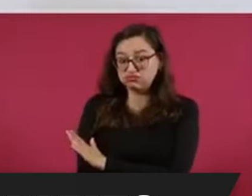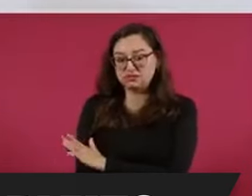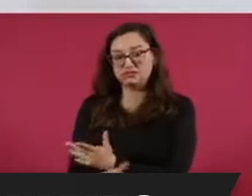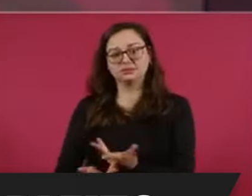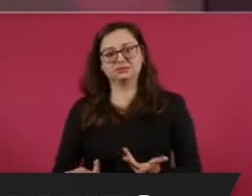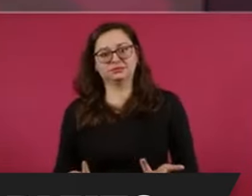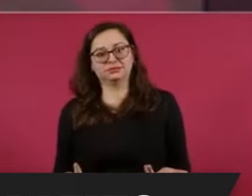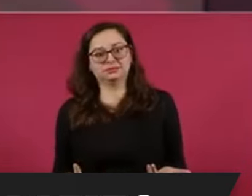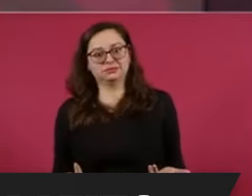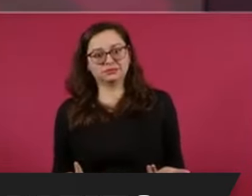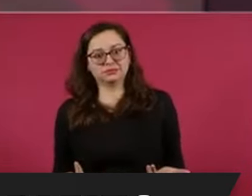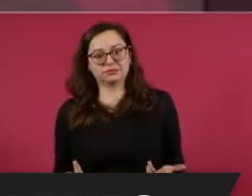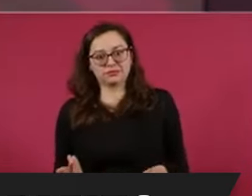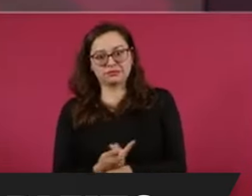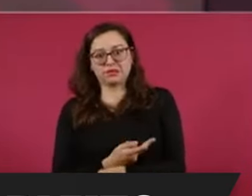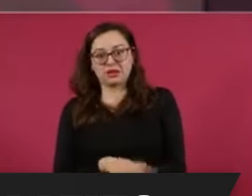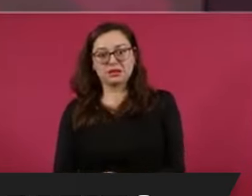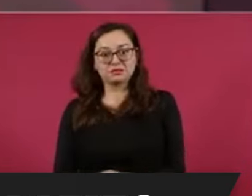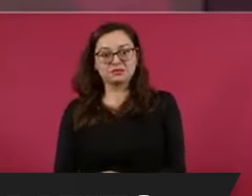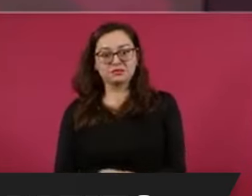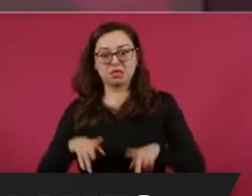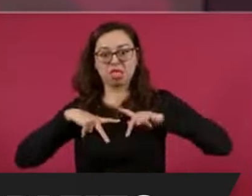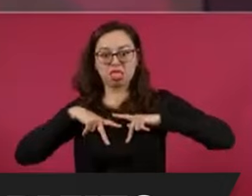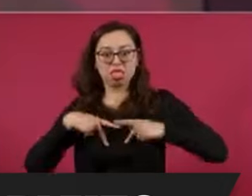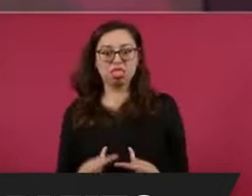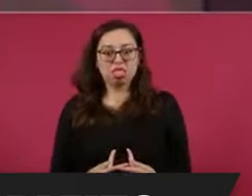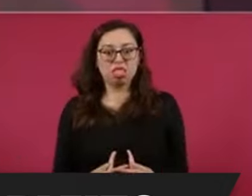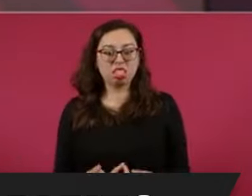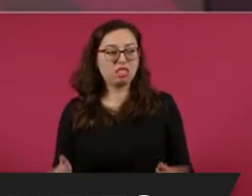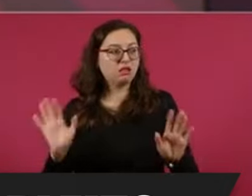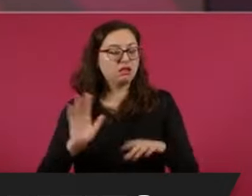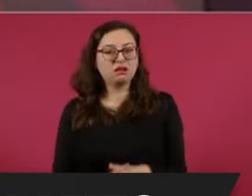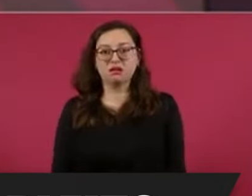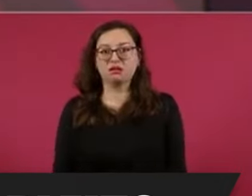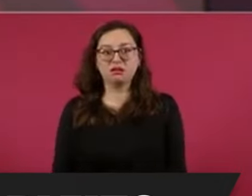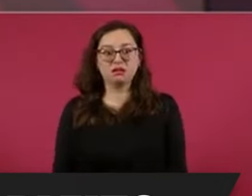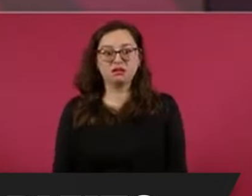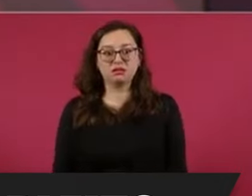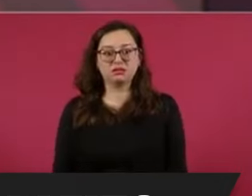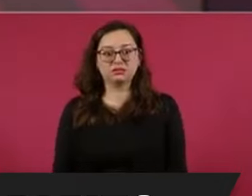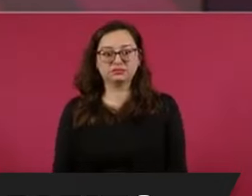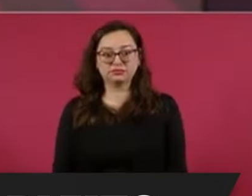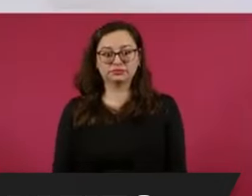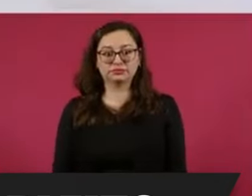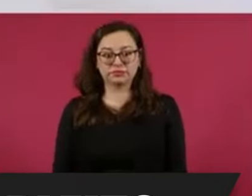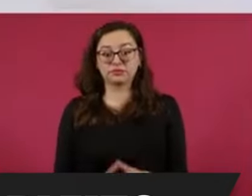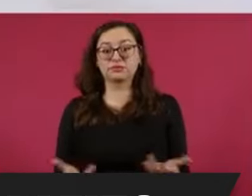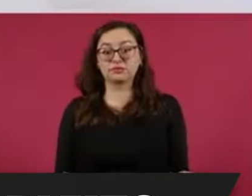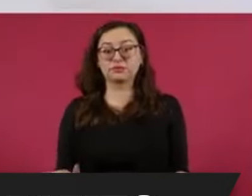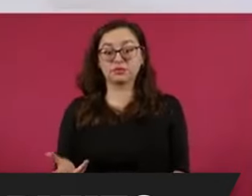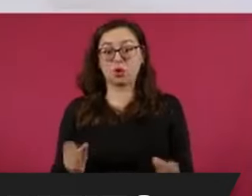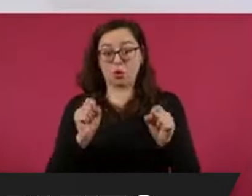pues entonces, ¿qué somos? ¿O la institución presidencial? Por eso lo del New York